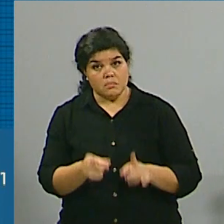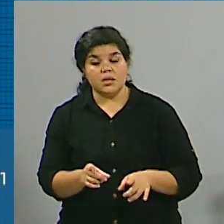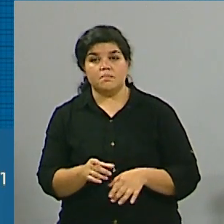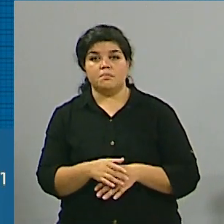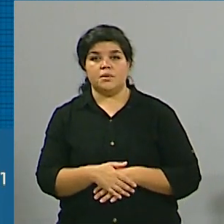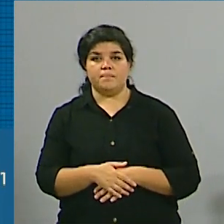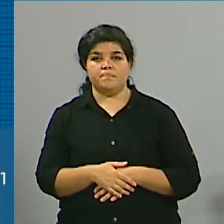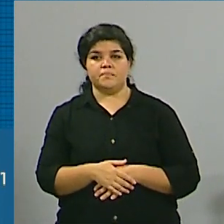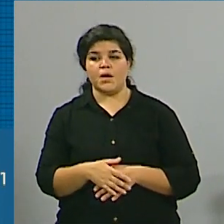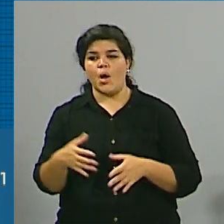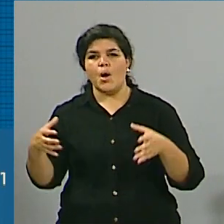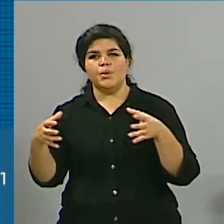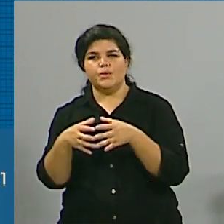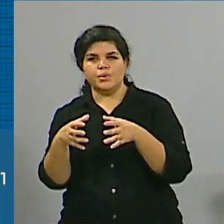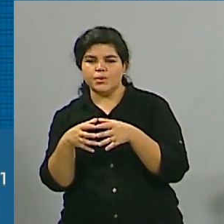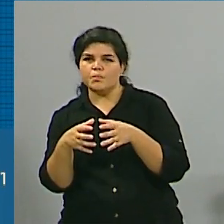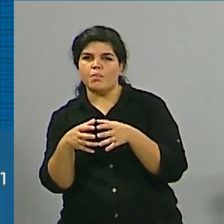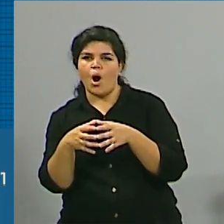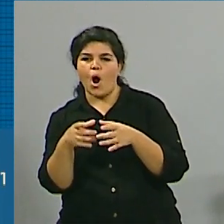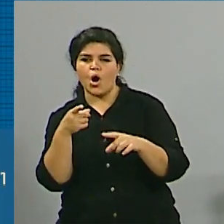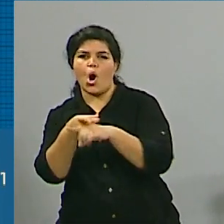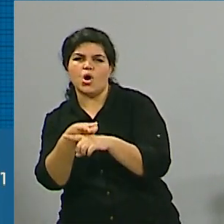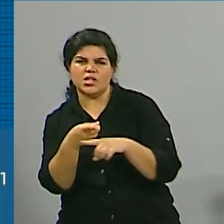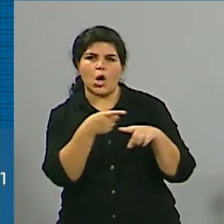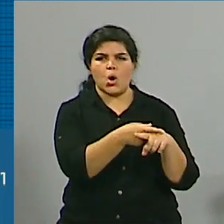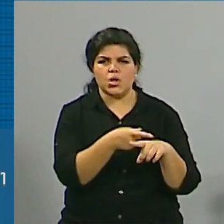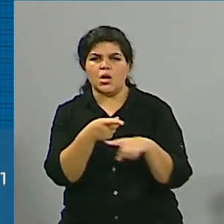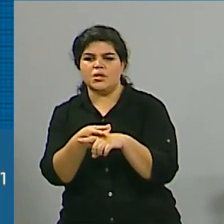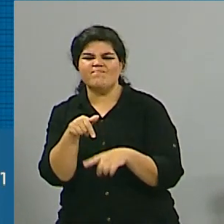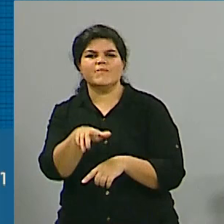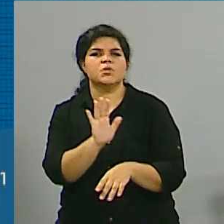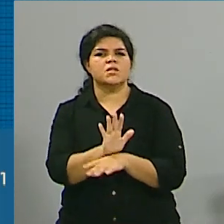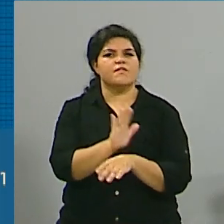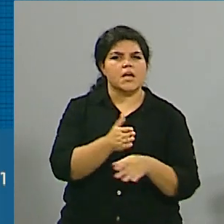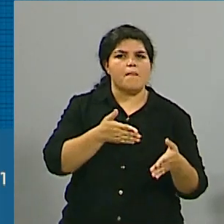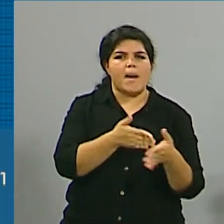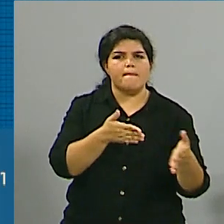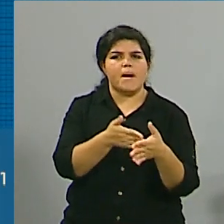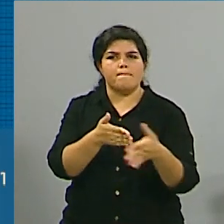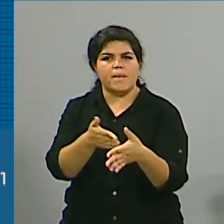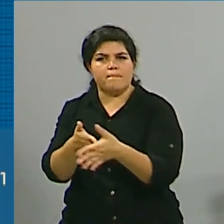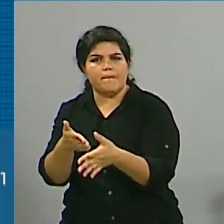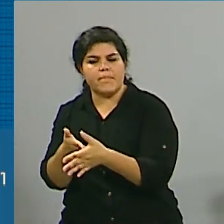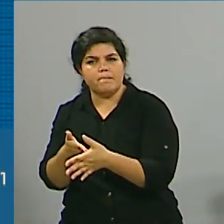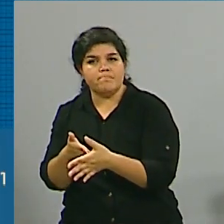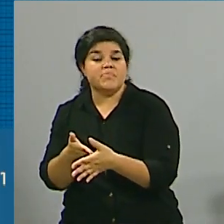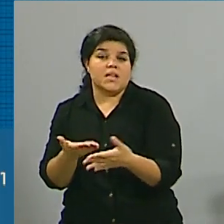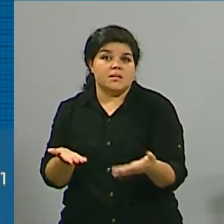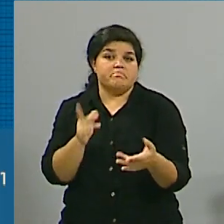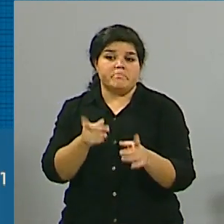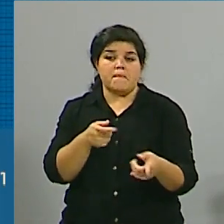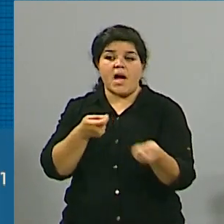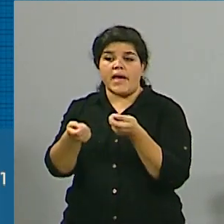la oposición o al oficialismo muchas veces generan mayores trabas, y bueno, y esto también se ve a la hora de la gestión y bueno,